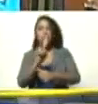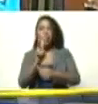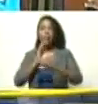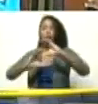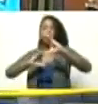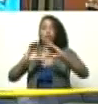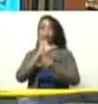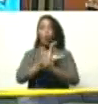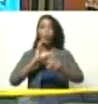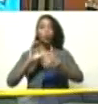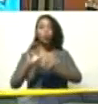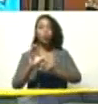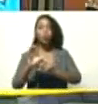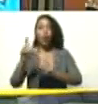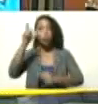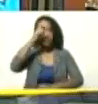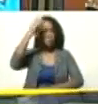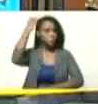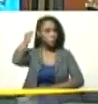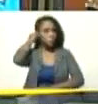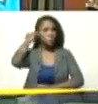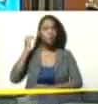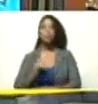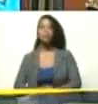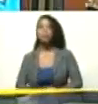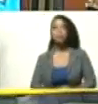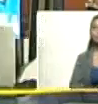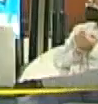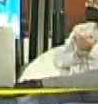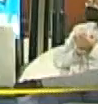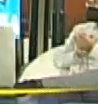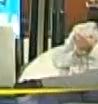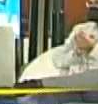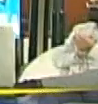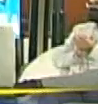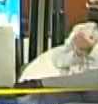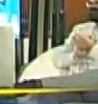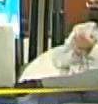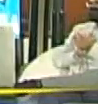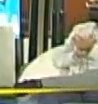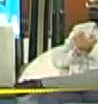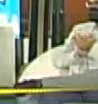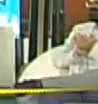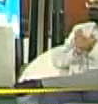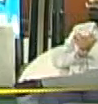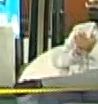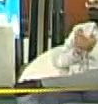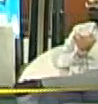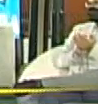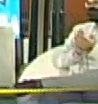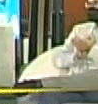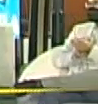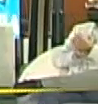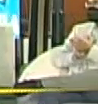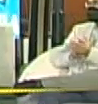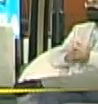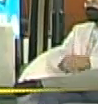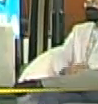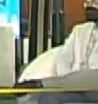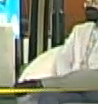y Cultura, Alfred Nazaré Ñáñez, a Benito Iradi, a todo el equipo de trabajo, ministros,